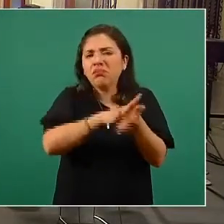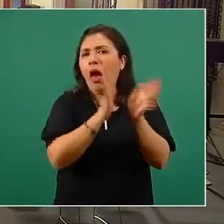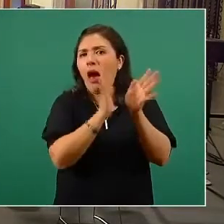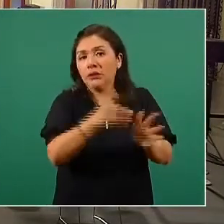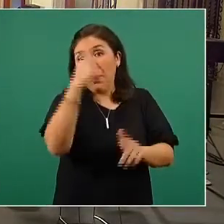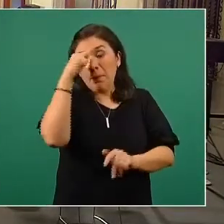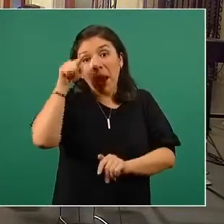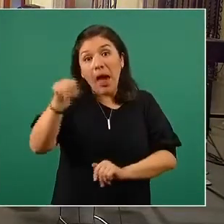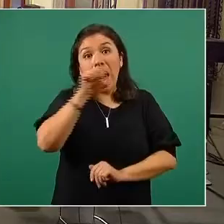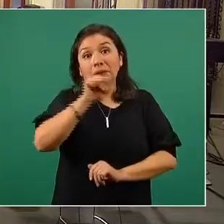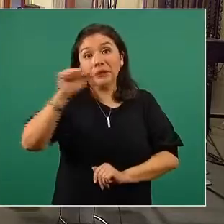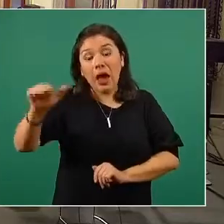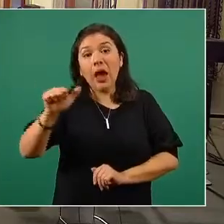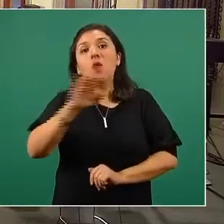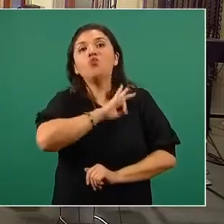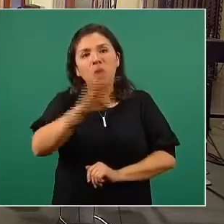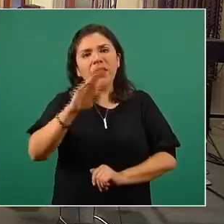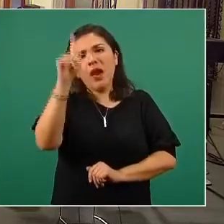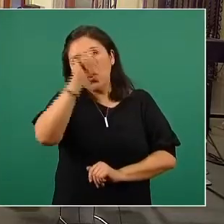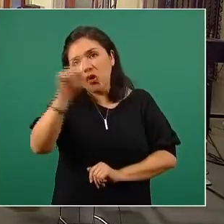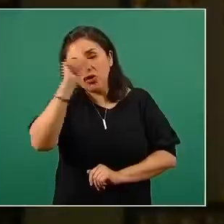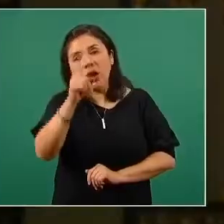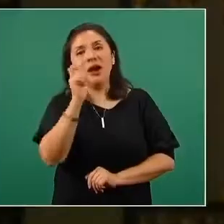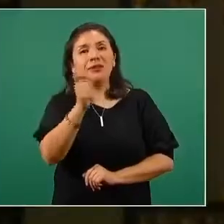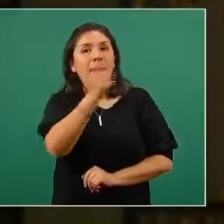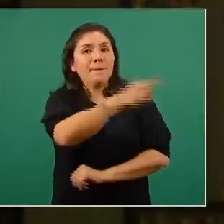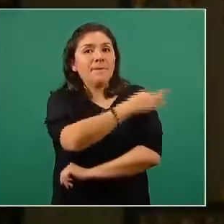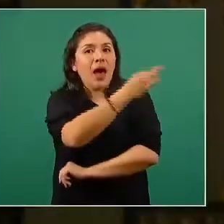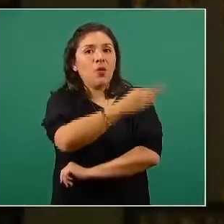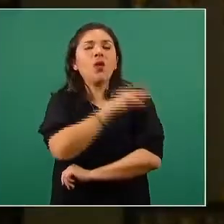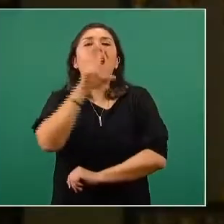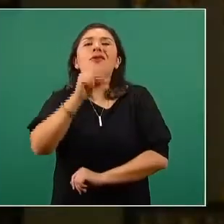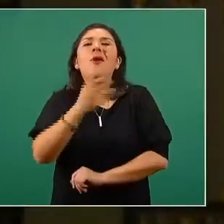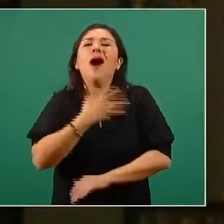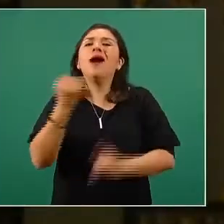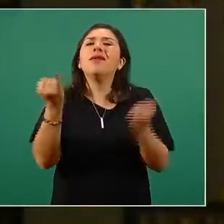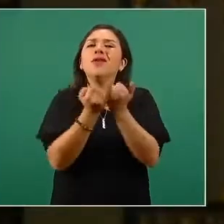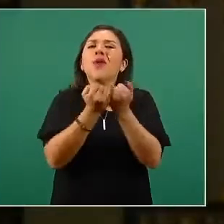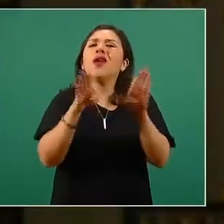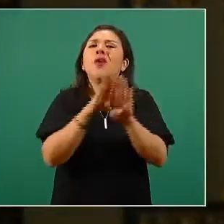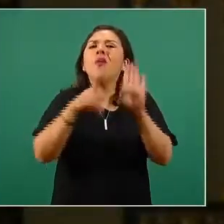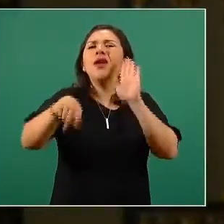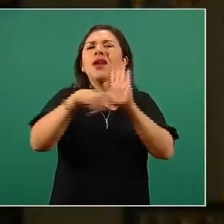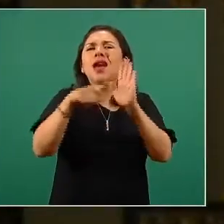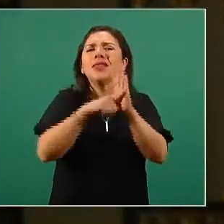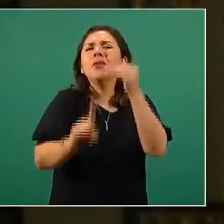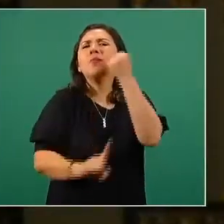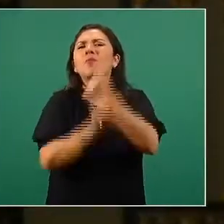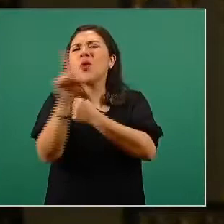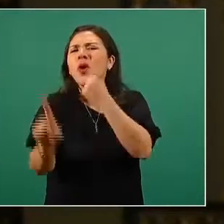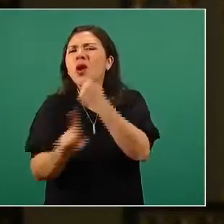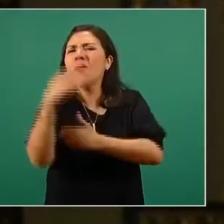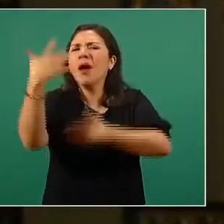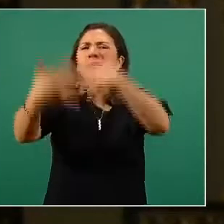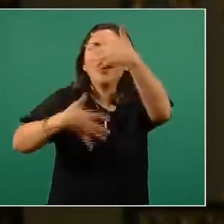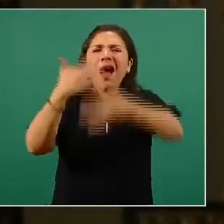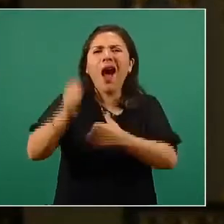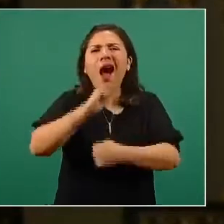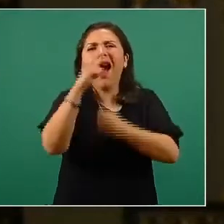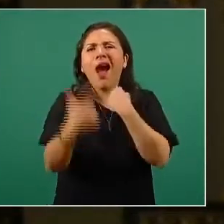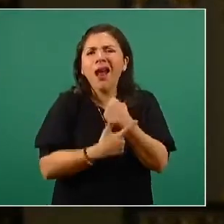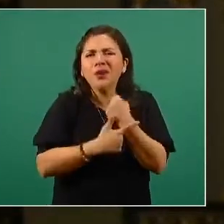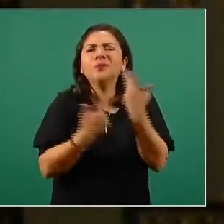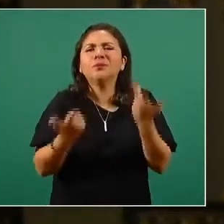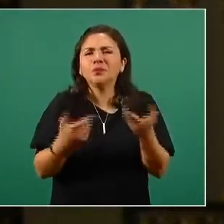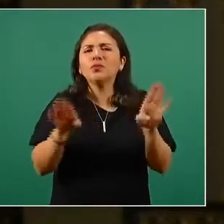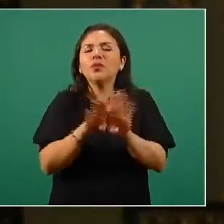Salud recomendara la vacunación y no sucedieran incidentes también negativos, algún tipo de contacto de violencia o